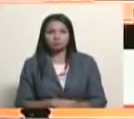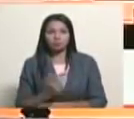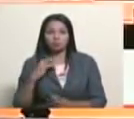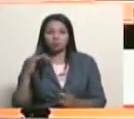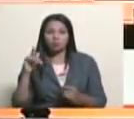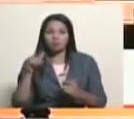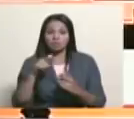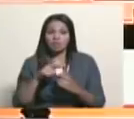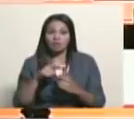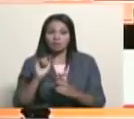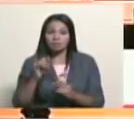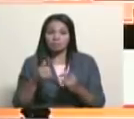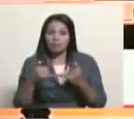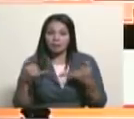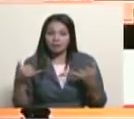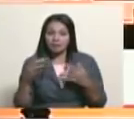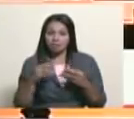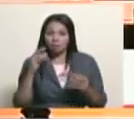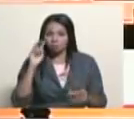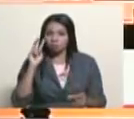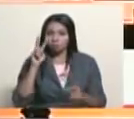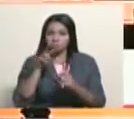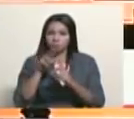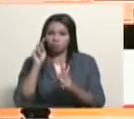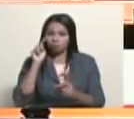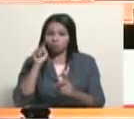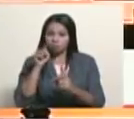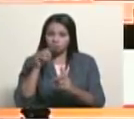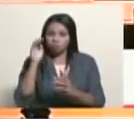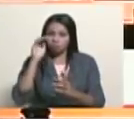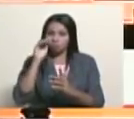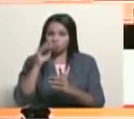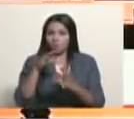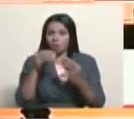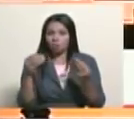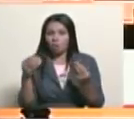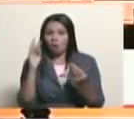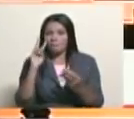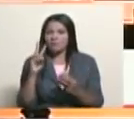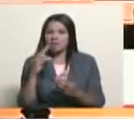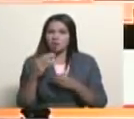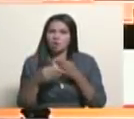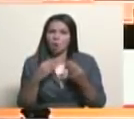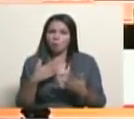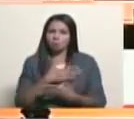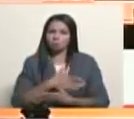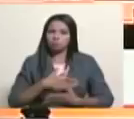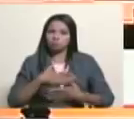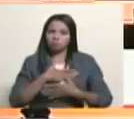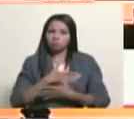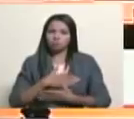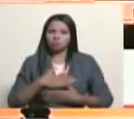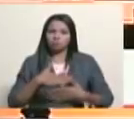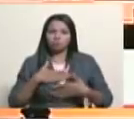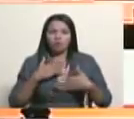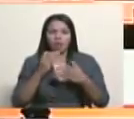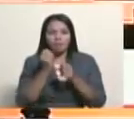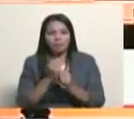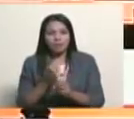conectados en esa línea, ver el futuro, ver los avances, ver el alivio, ver la